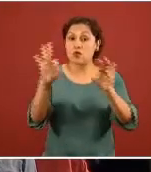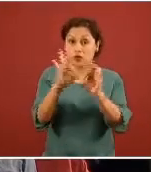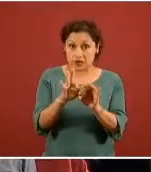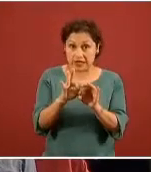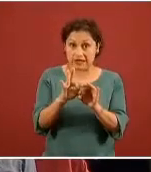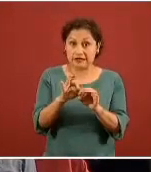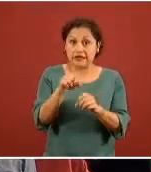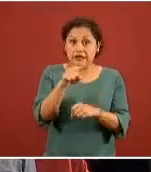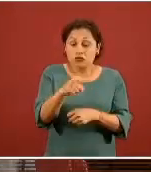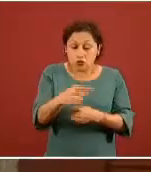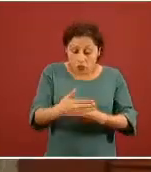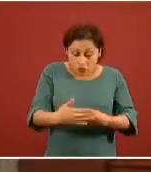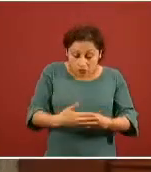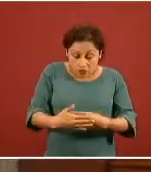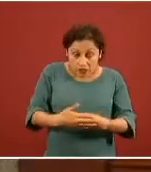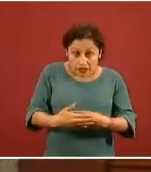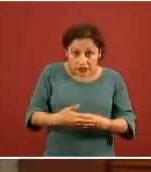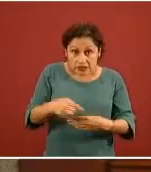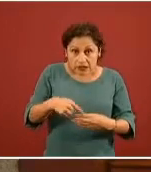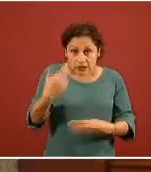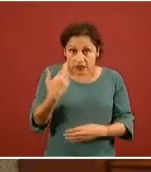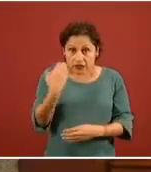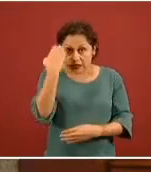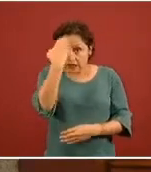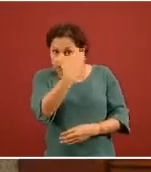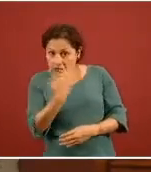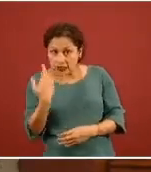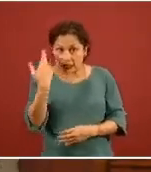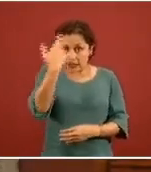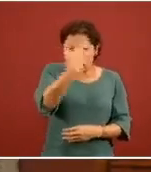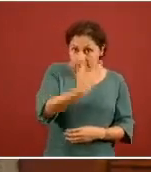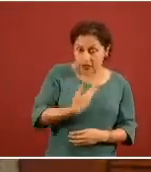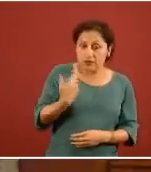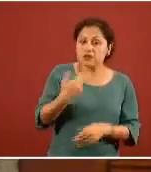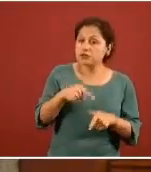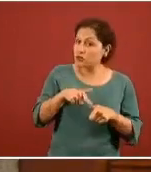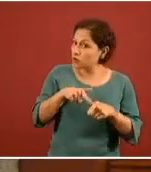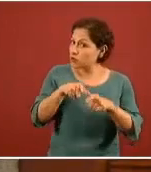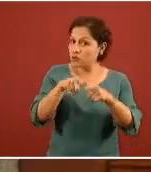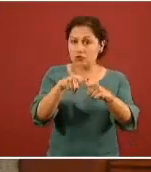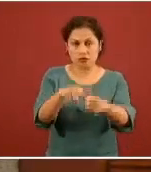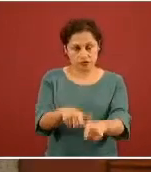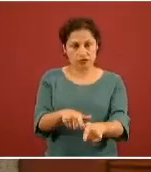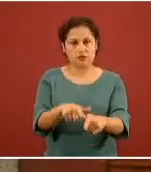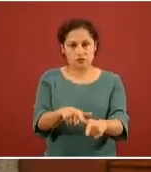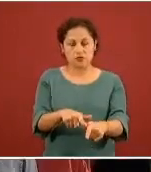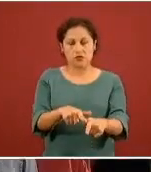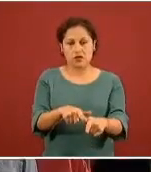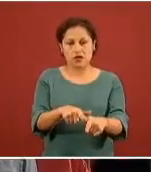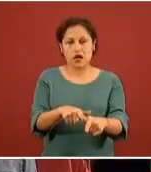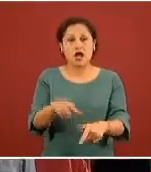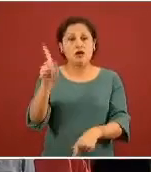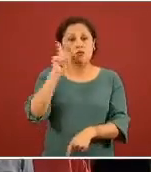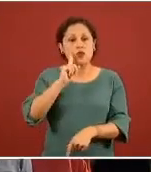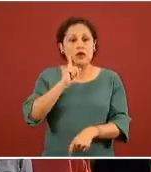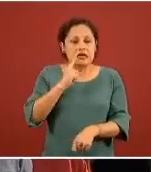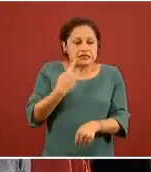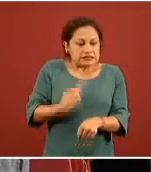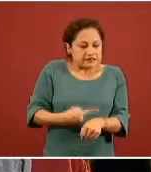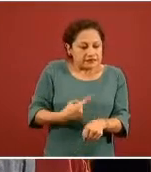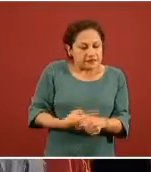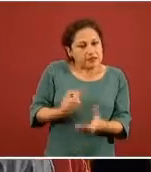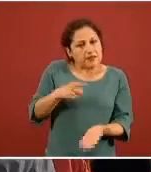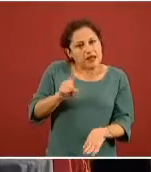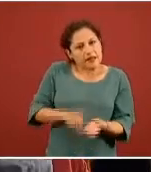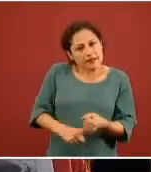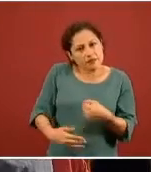solamente se mantiene en frecuencia, sobre todo para las mujeres que presentan riesgo obstétrico, sino también